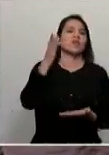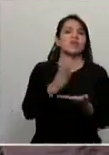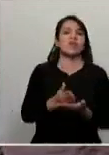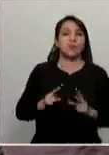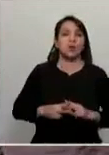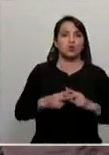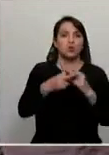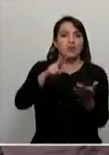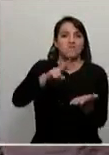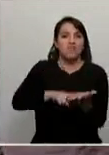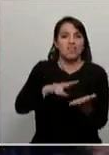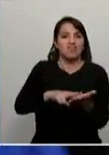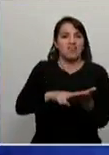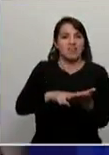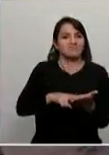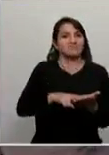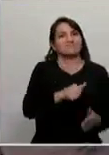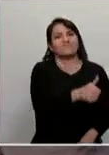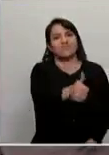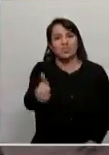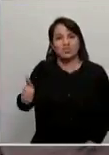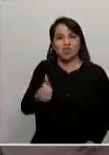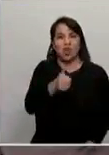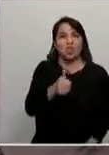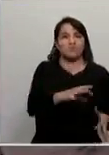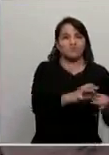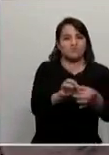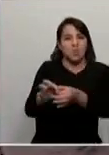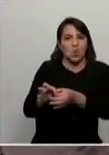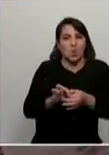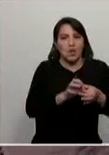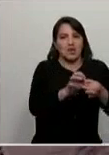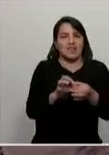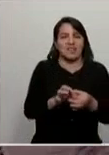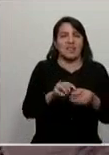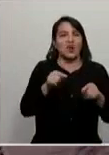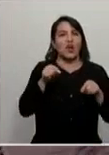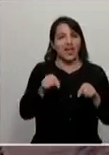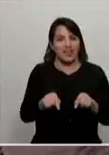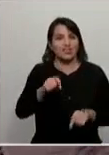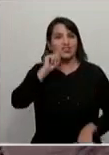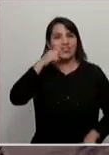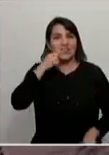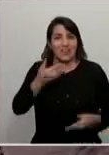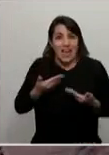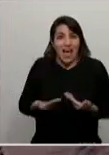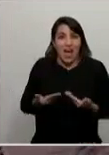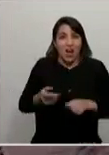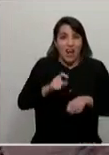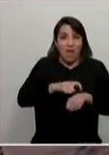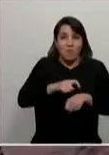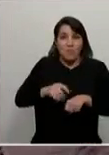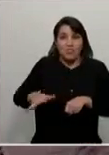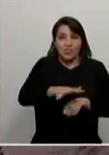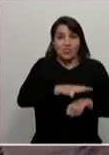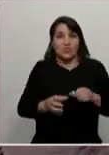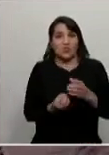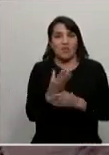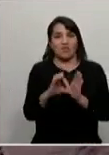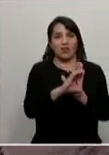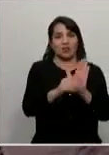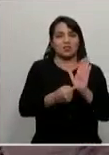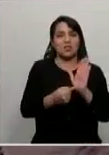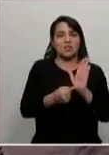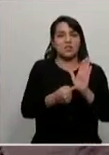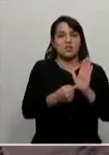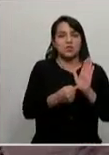lo que esté pasando. Va a ser súper interesante eso, me parece muy bien, porque además lo que necesita también ahora este proceso que estamos viviendo la Convención Constitucional con